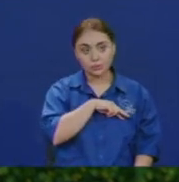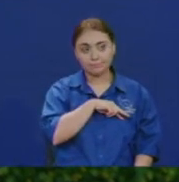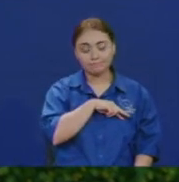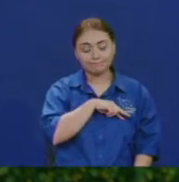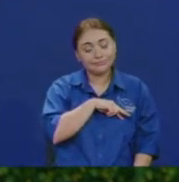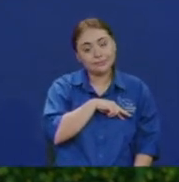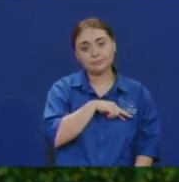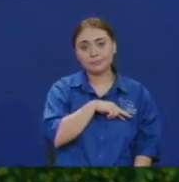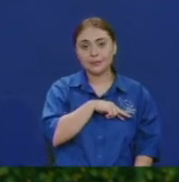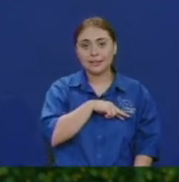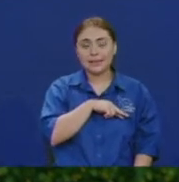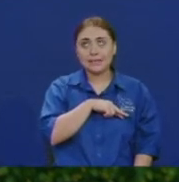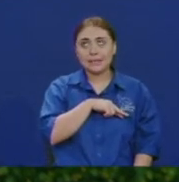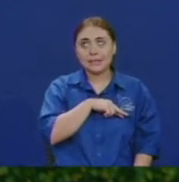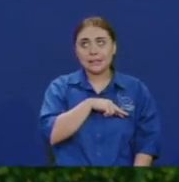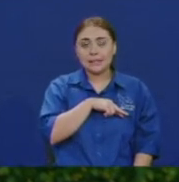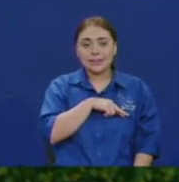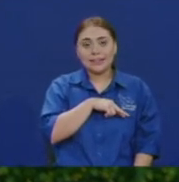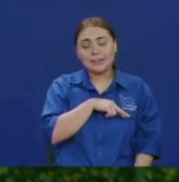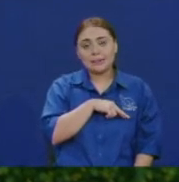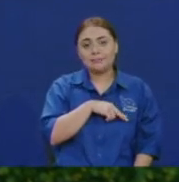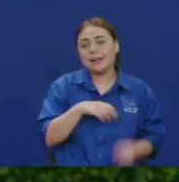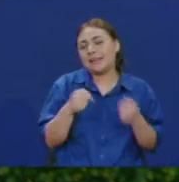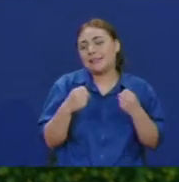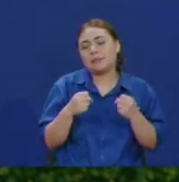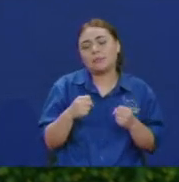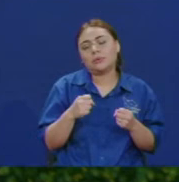ofendemos a Dios de alguna manera.